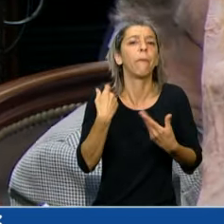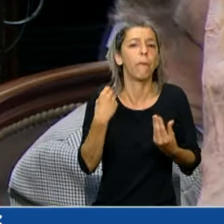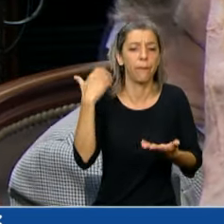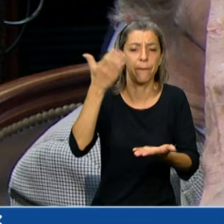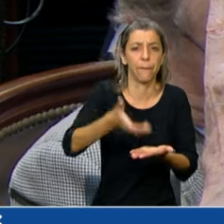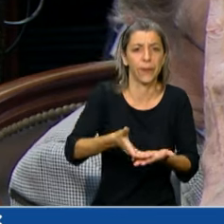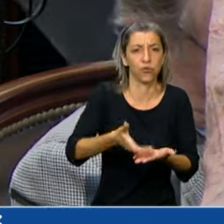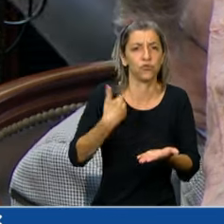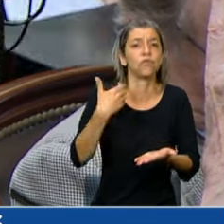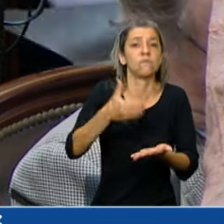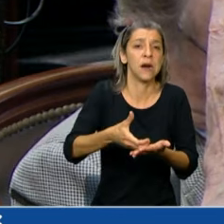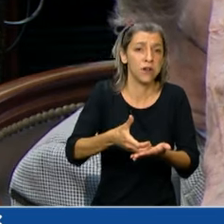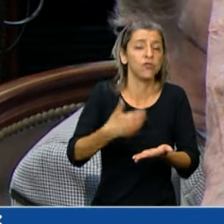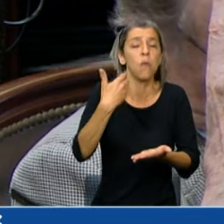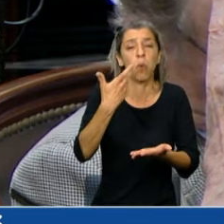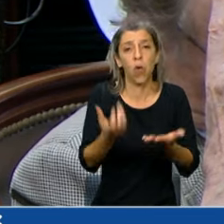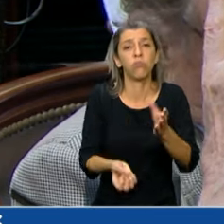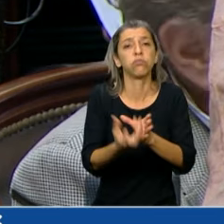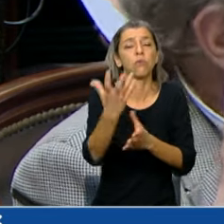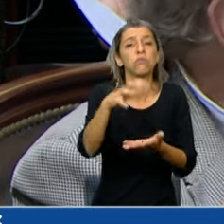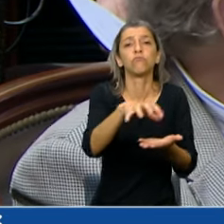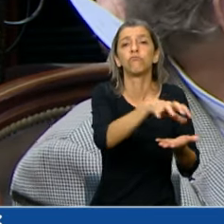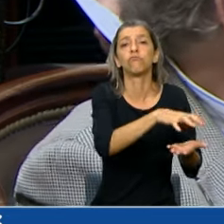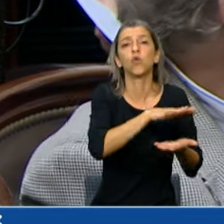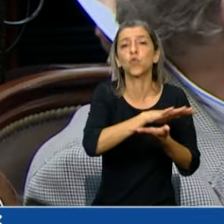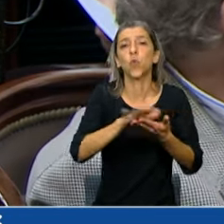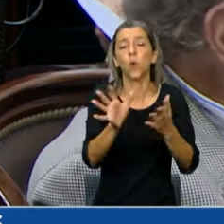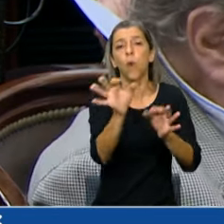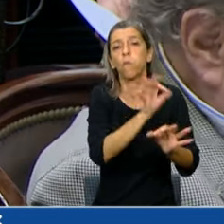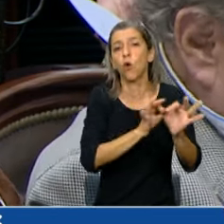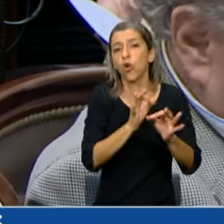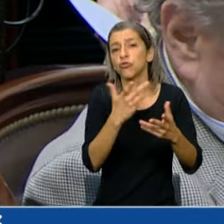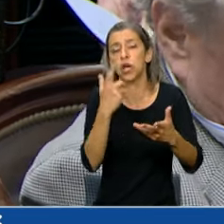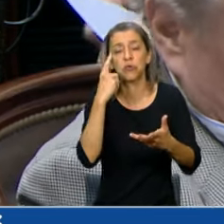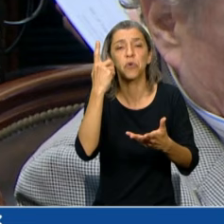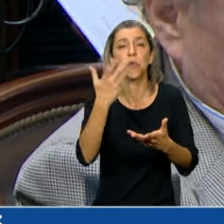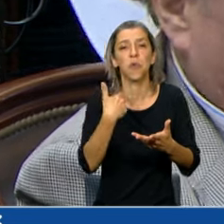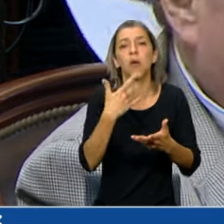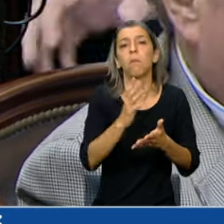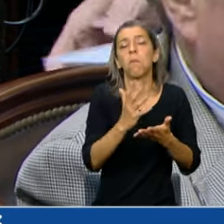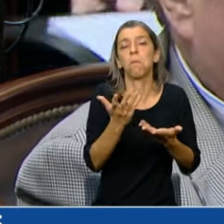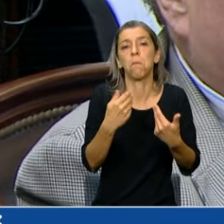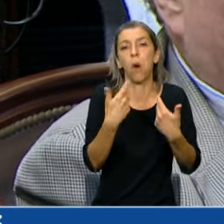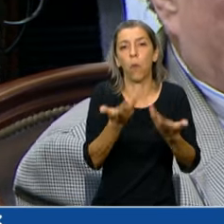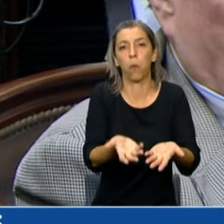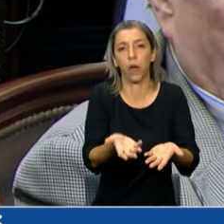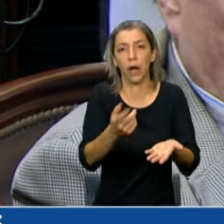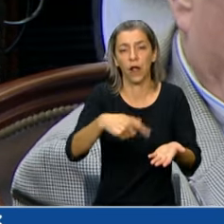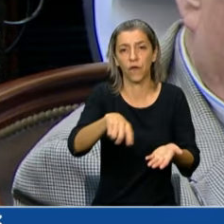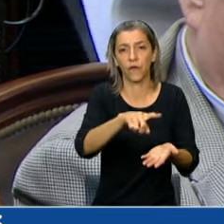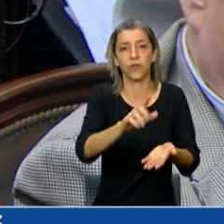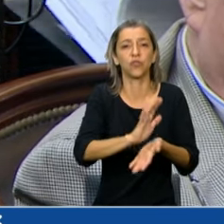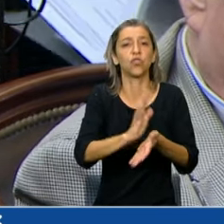proyectos que se puedan radicar a la luz de estos beneficios que básicamente son